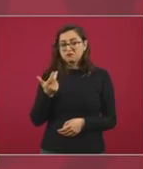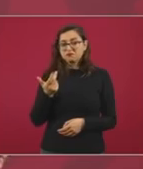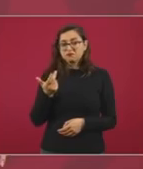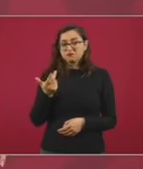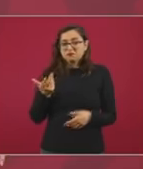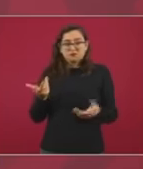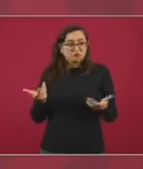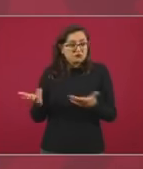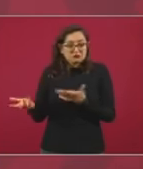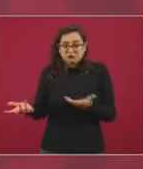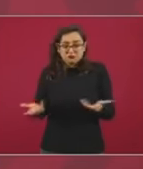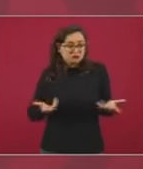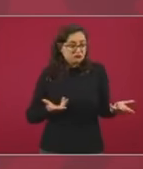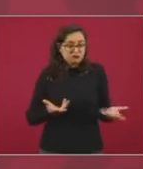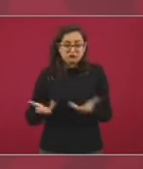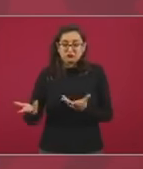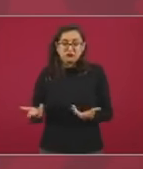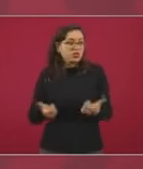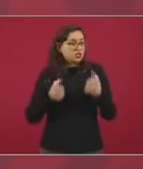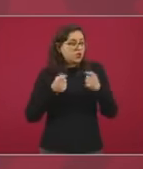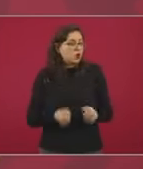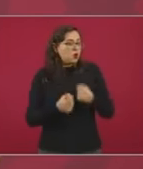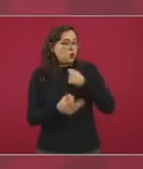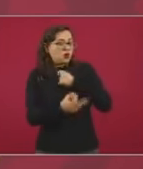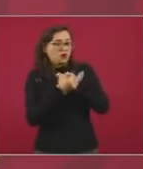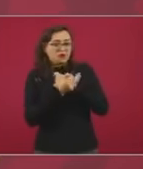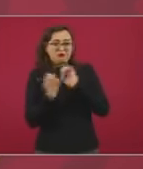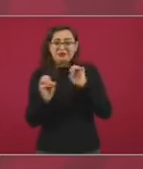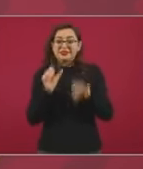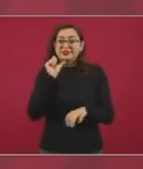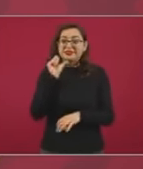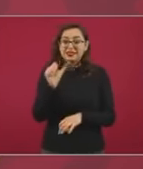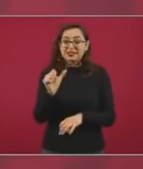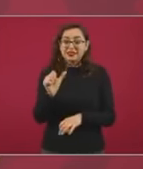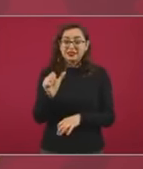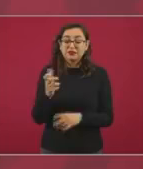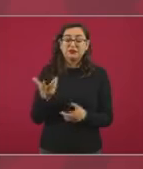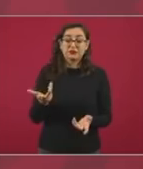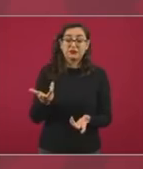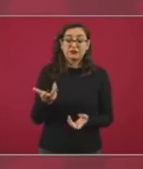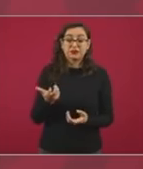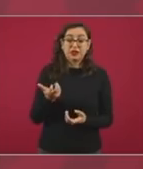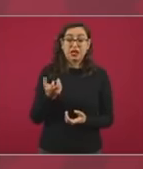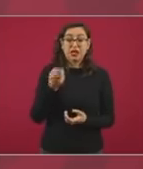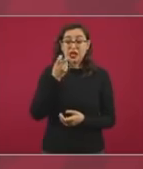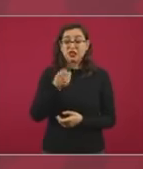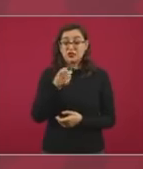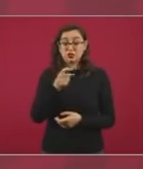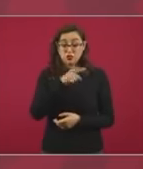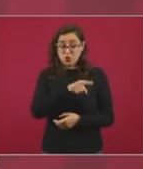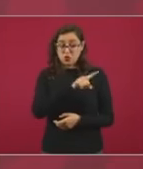y no hay seguridad. Entonces, esa es una